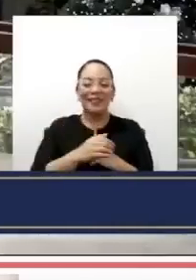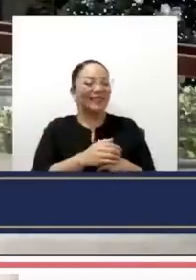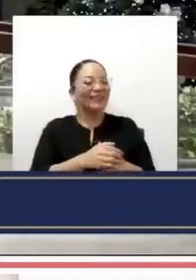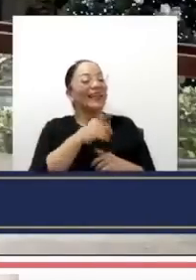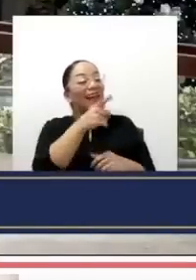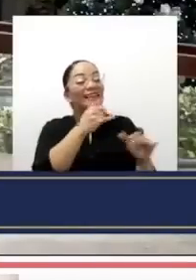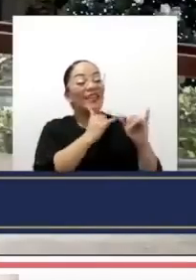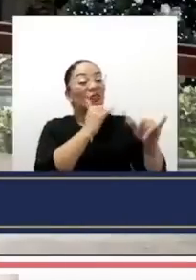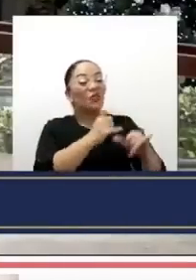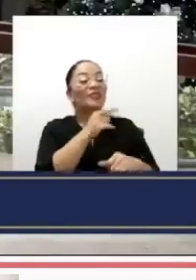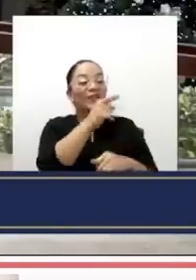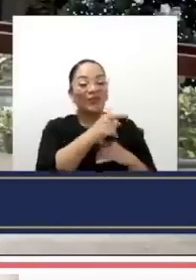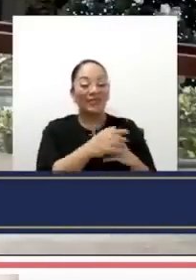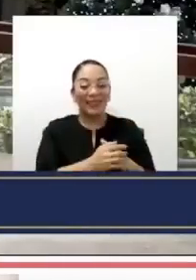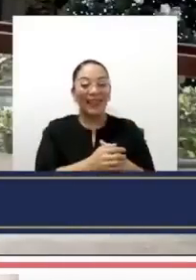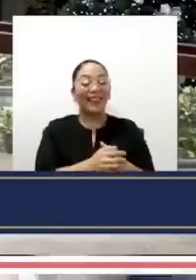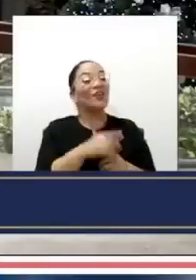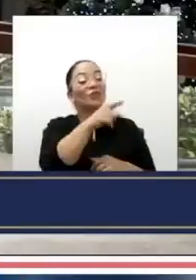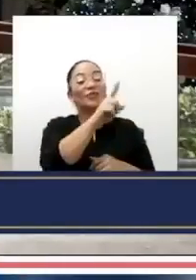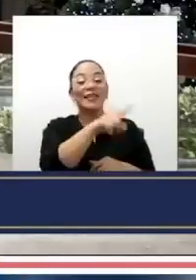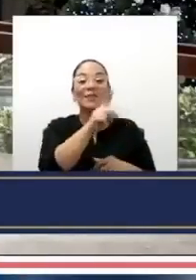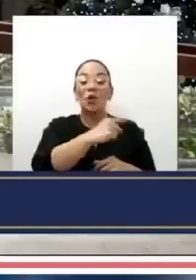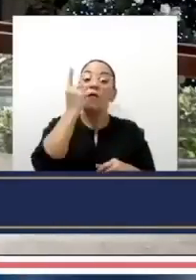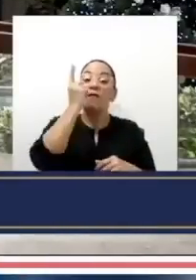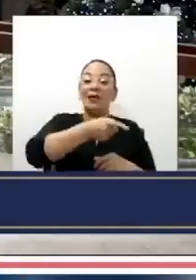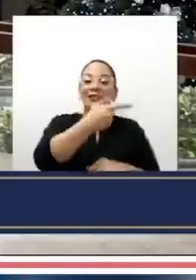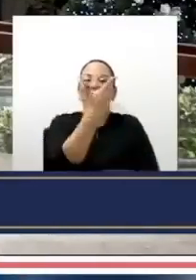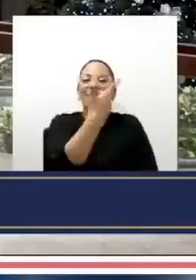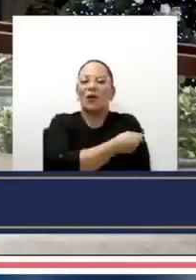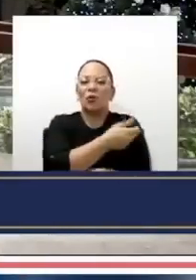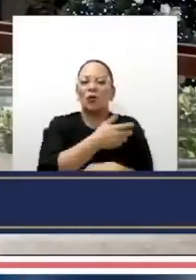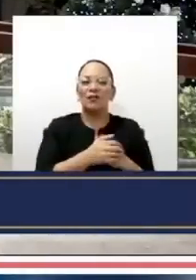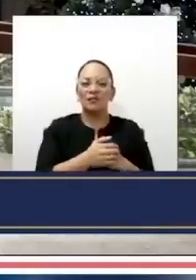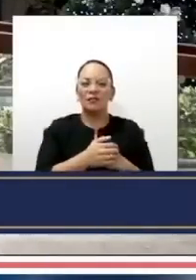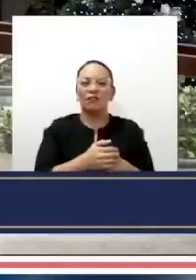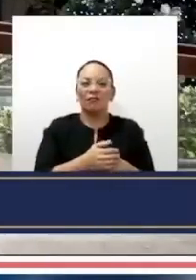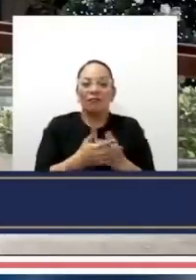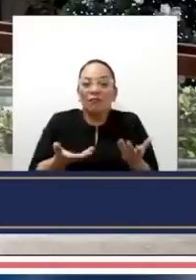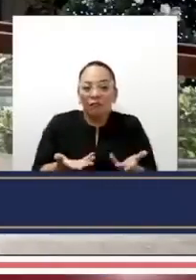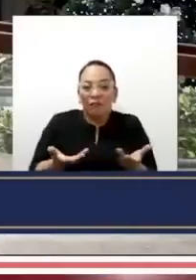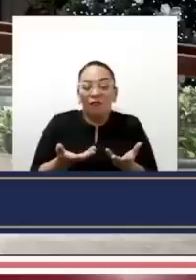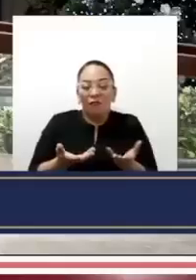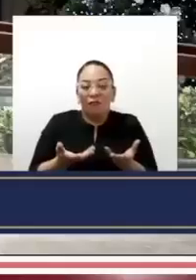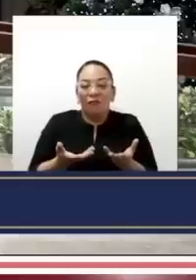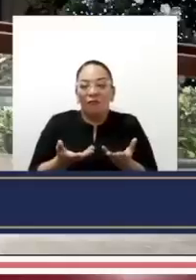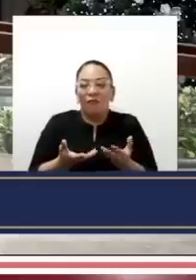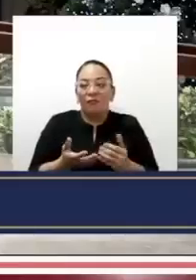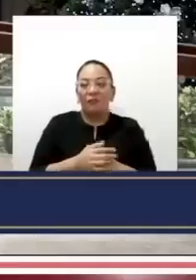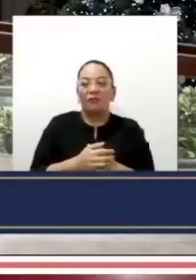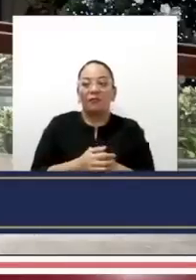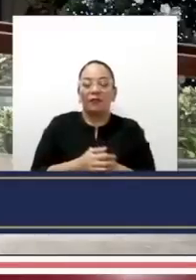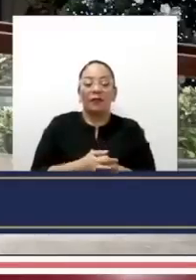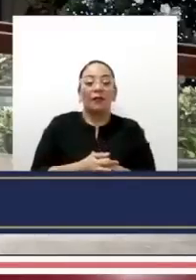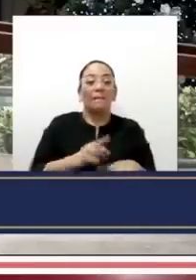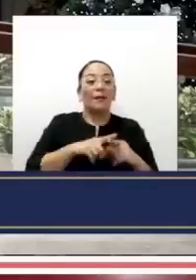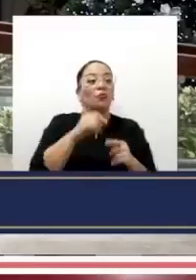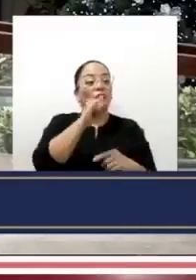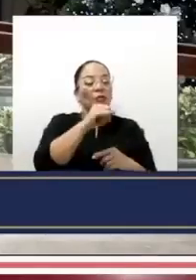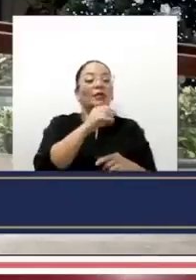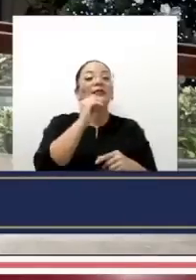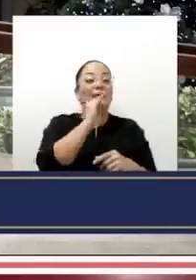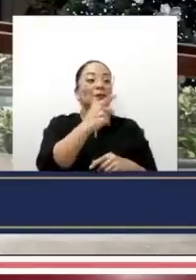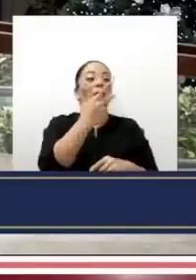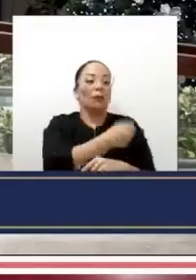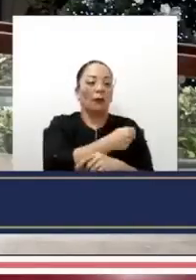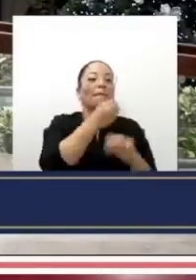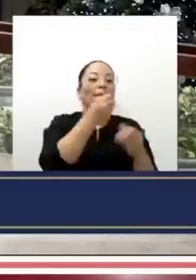denuncia usted porque usted eliminó la obligatoriedad de las vacunas. Sí, pero es que aquí, si lo ensartas, pierdes, y si no lo ensartas, también, dicen en